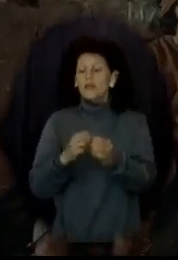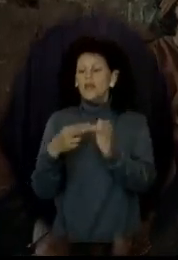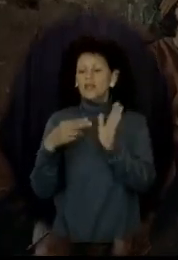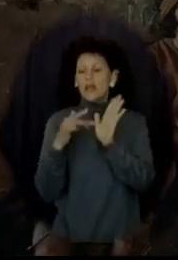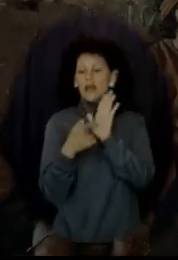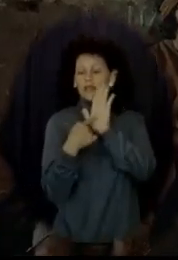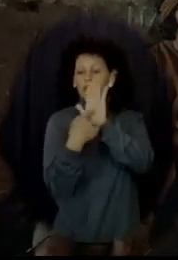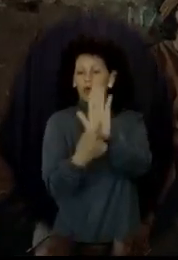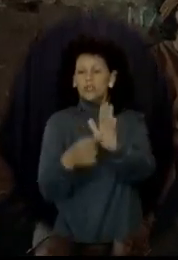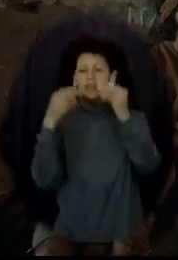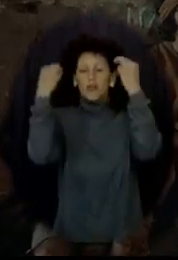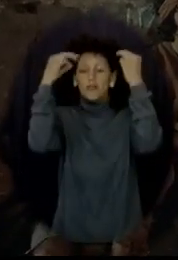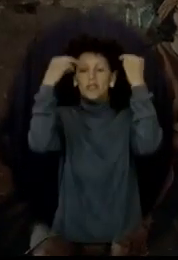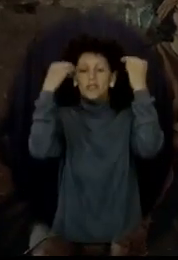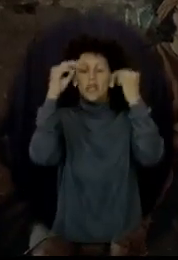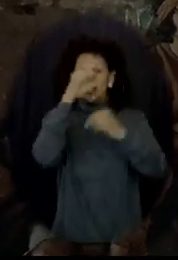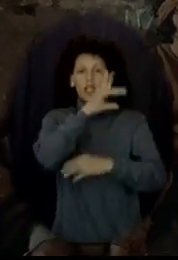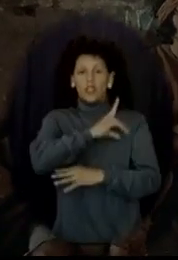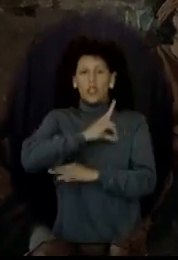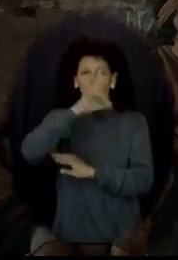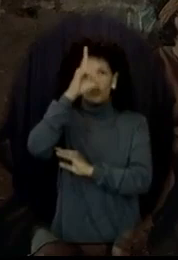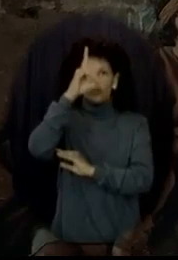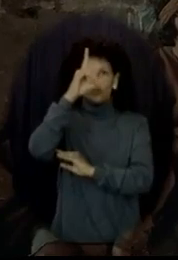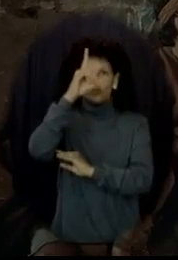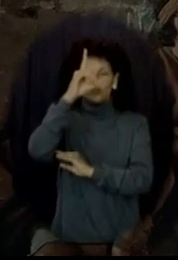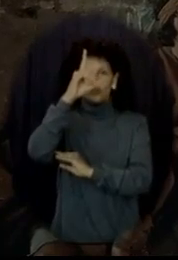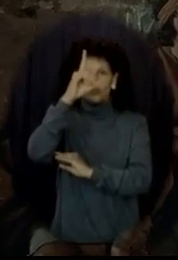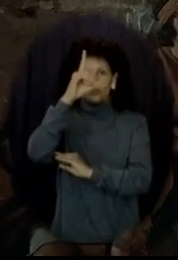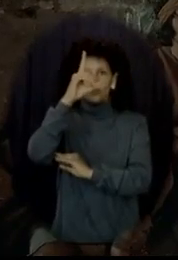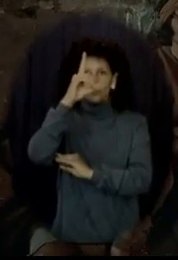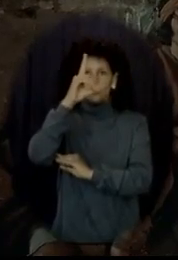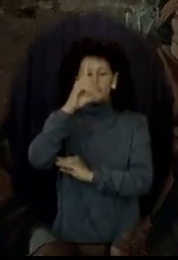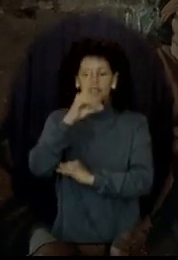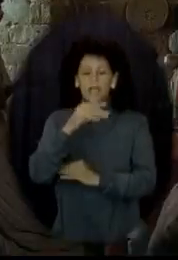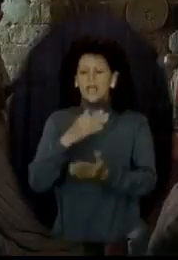La semilla es el mensaje de Dios.